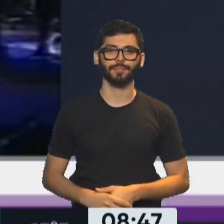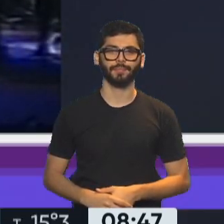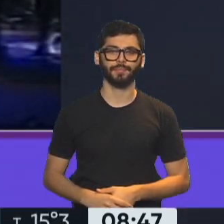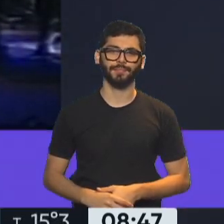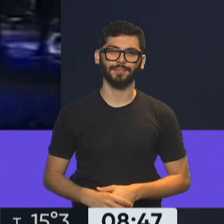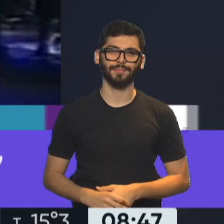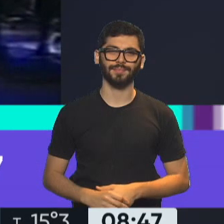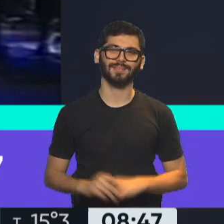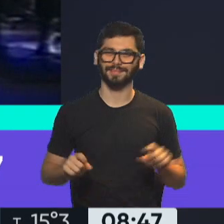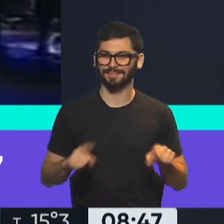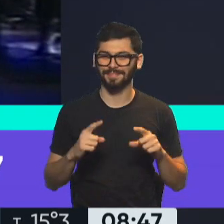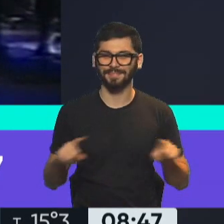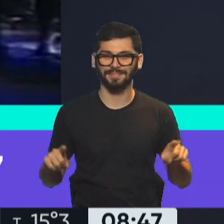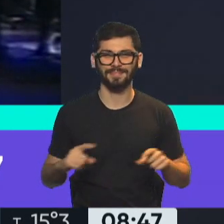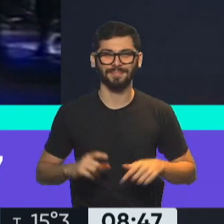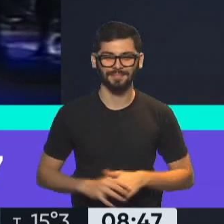Hice sacrificio,